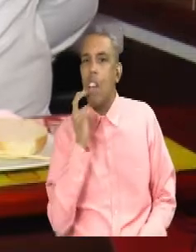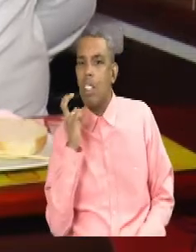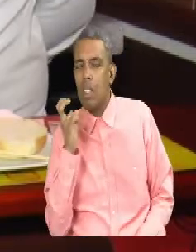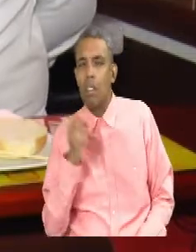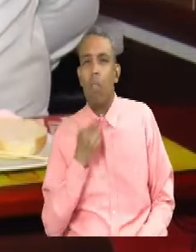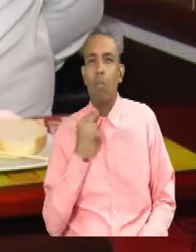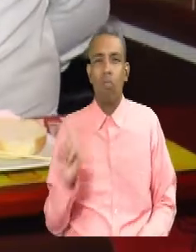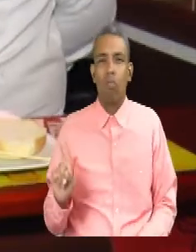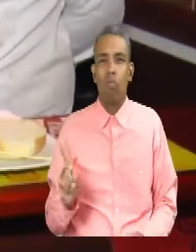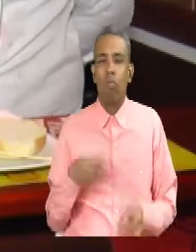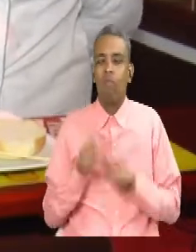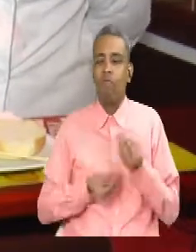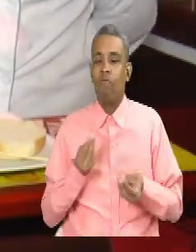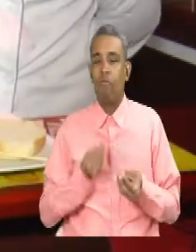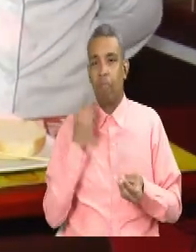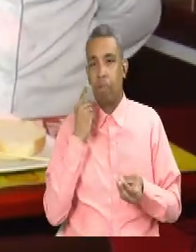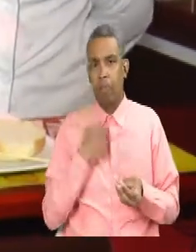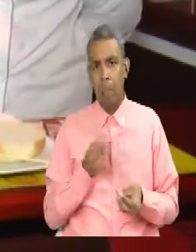todo. Cuéntanos un poco,